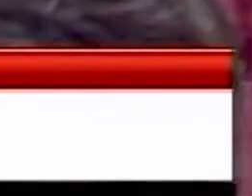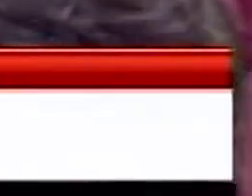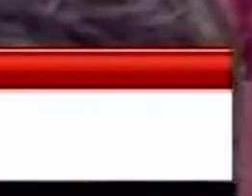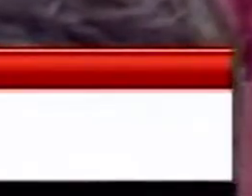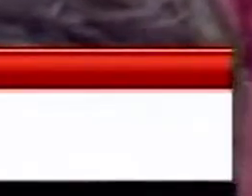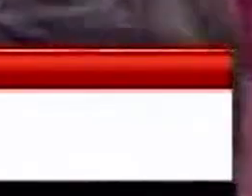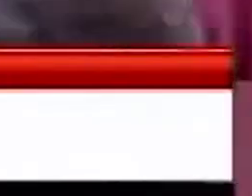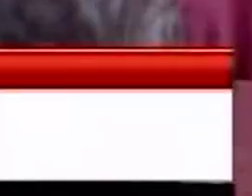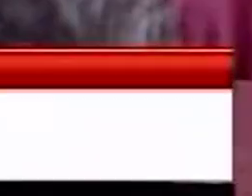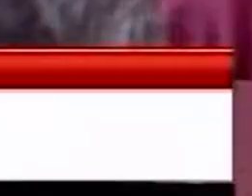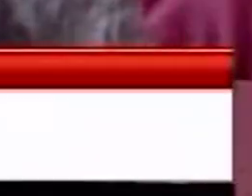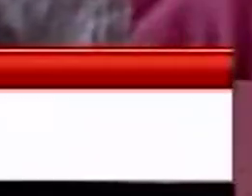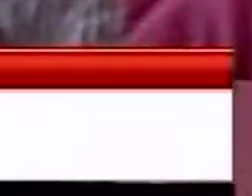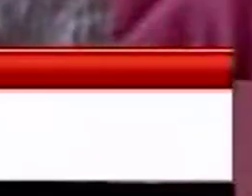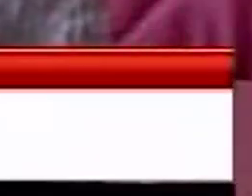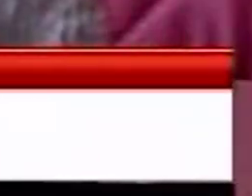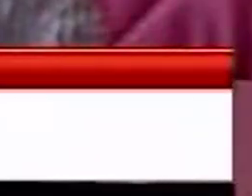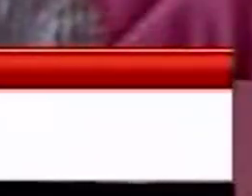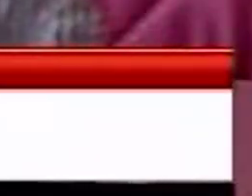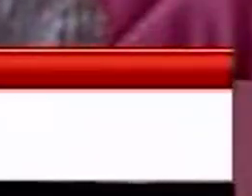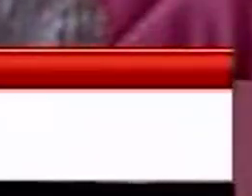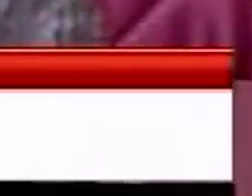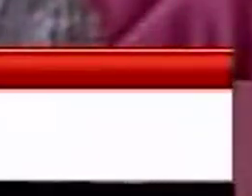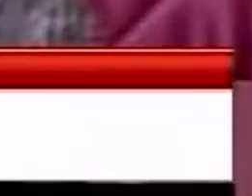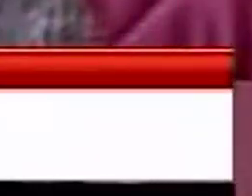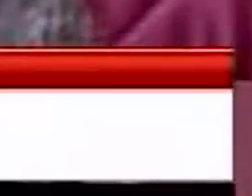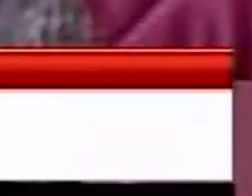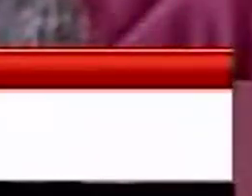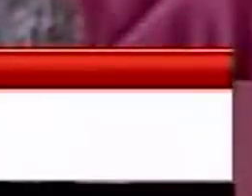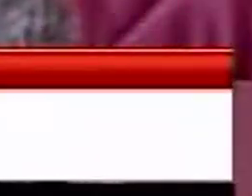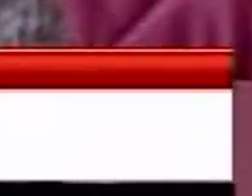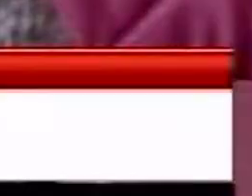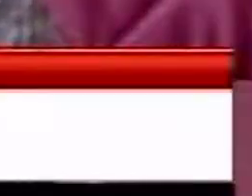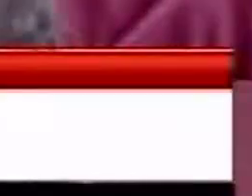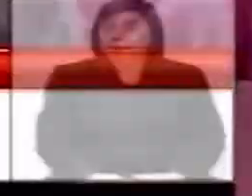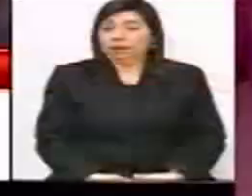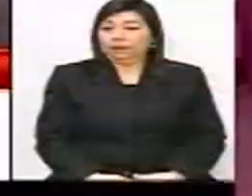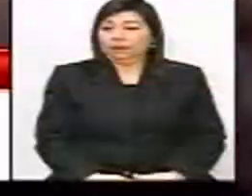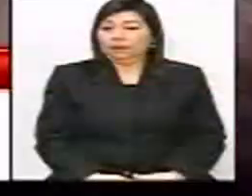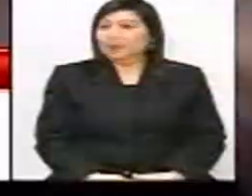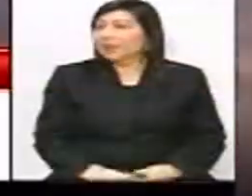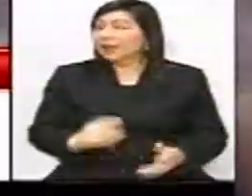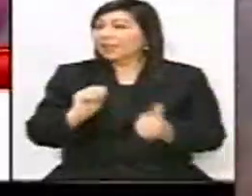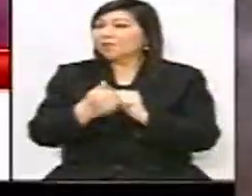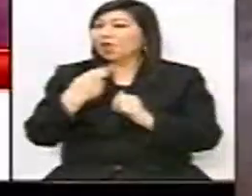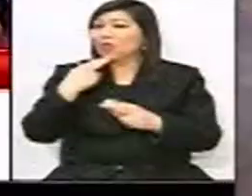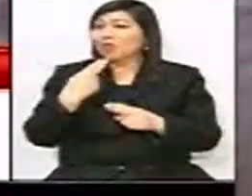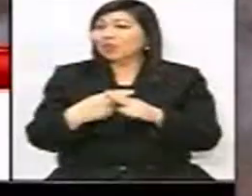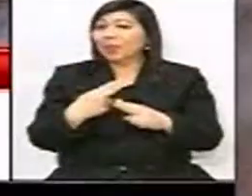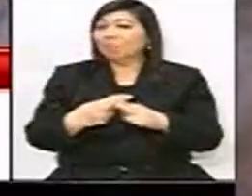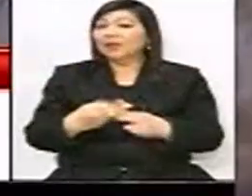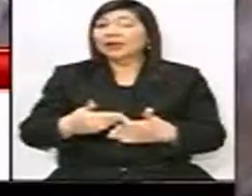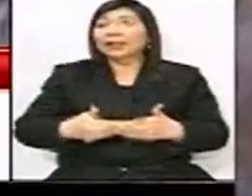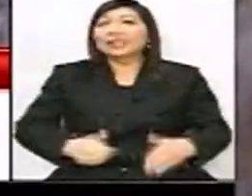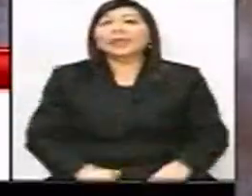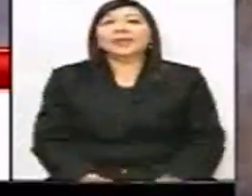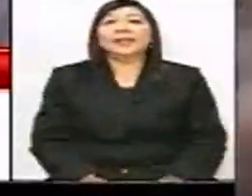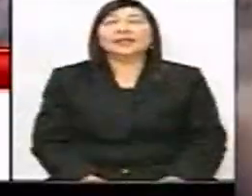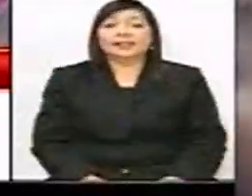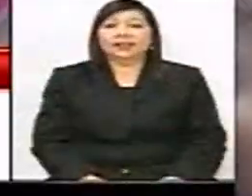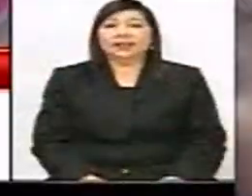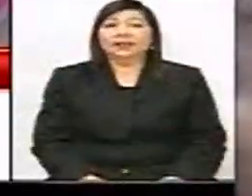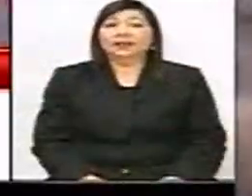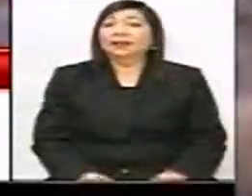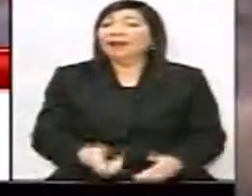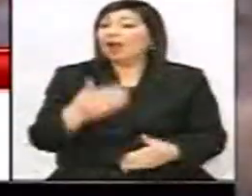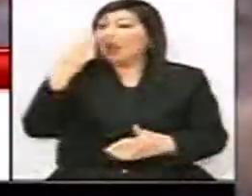Pralé y, como era el camino de su vida a su tierra Huancayo, le cambian el nombre y le ponen Ramiro Pralé.